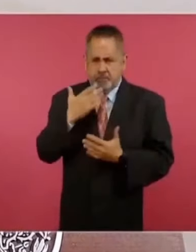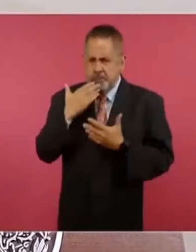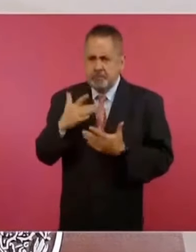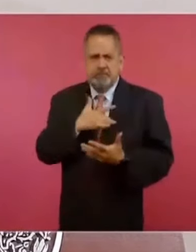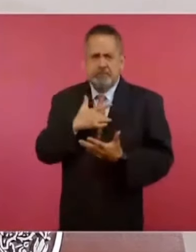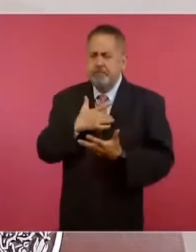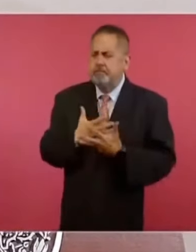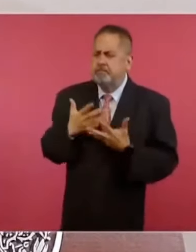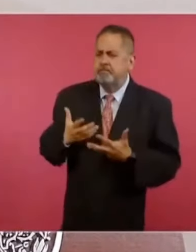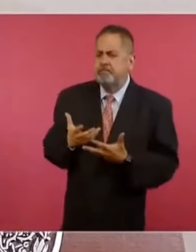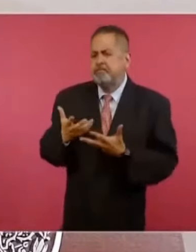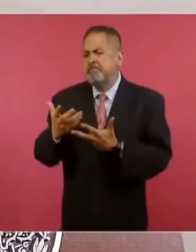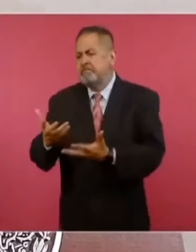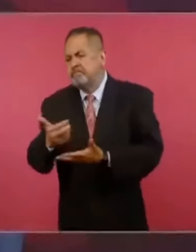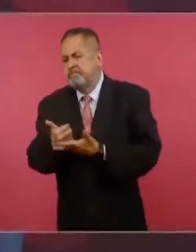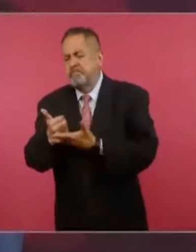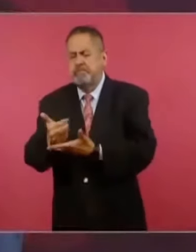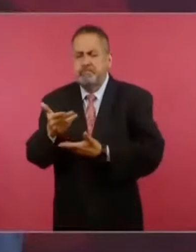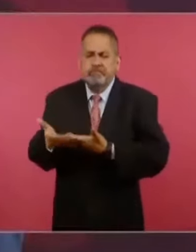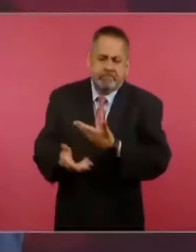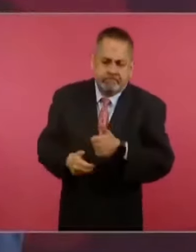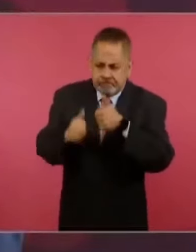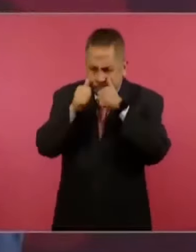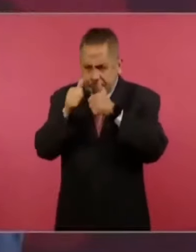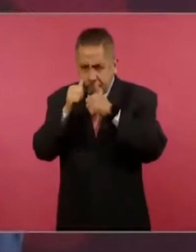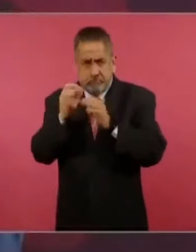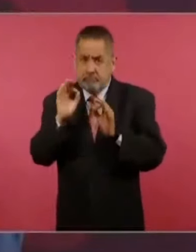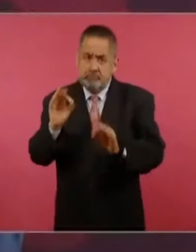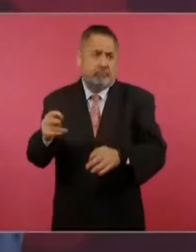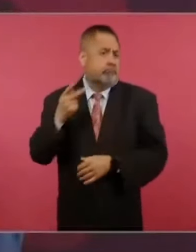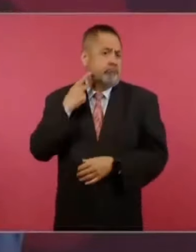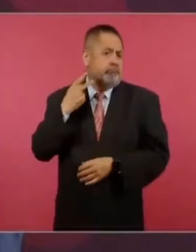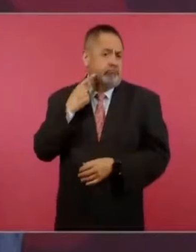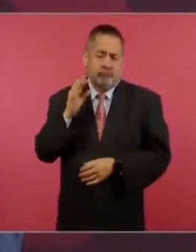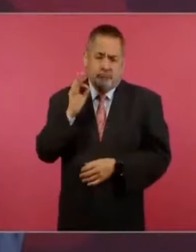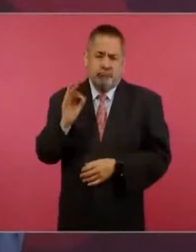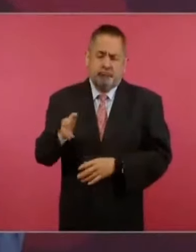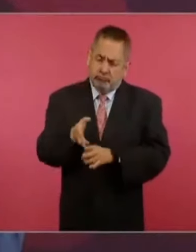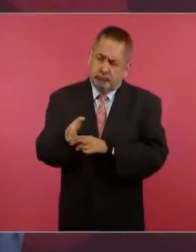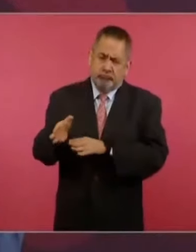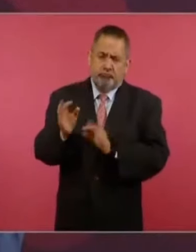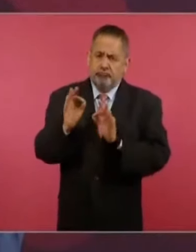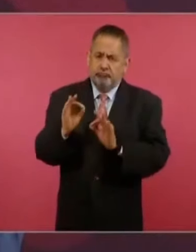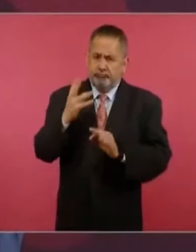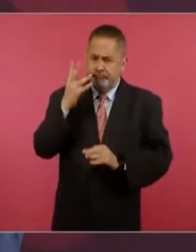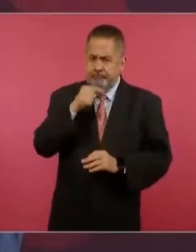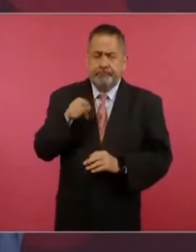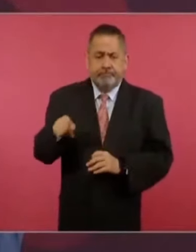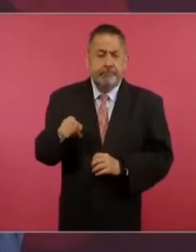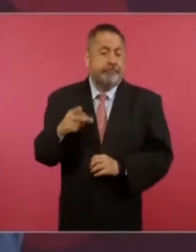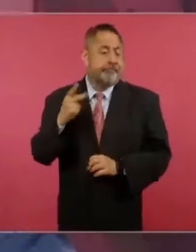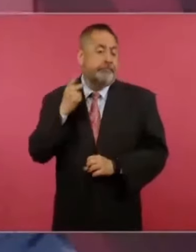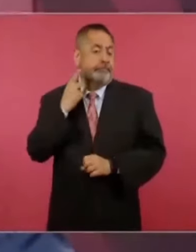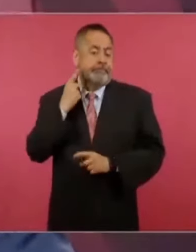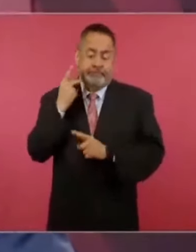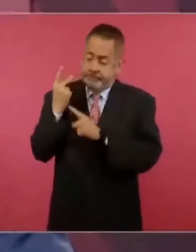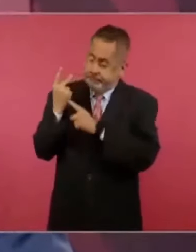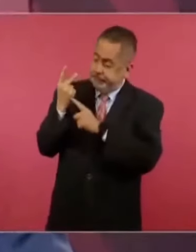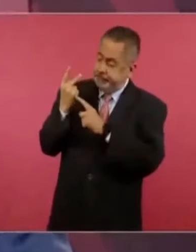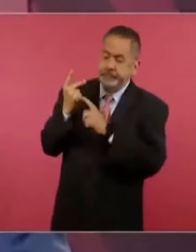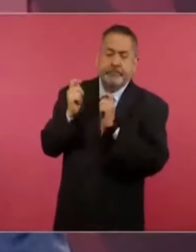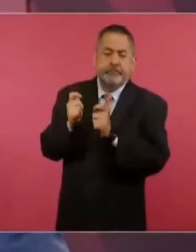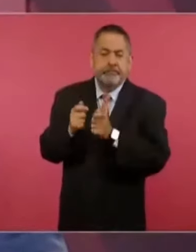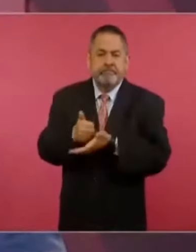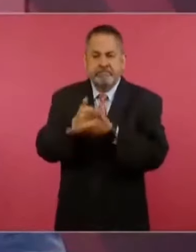servir a los demás y que además Política es